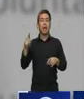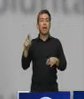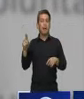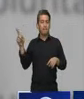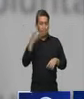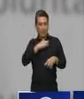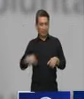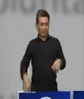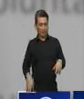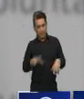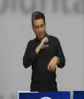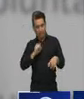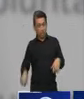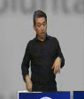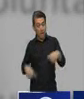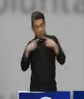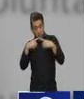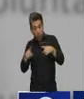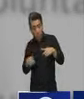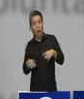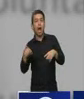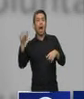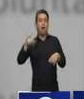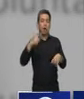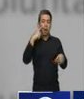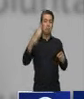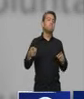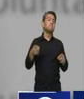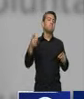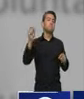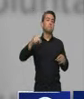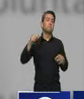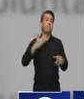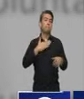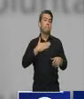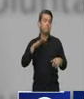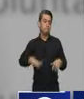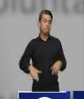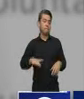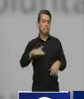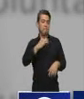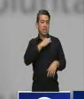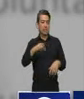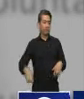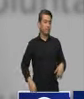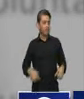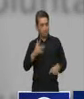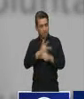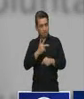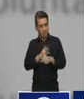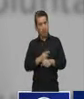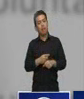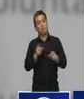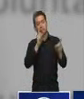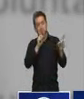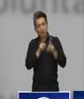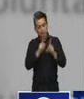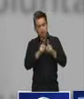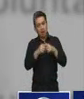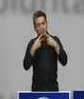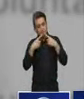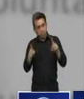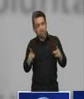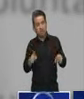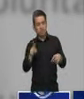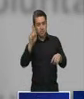como presidente de aquel país para un nuevo periodo, nuestro mandatario Bernardo Arévalo se pronunciaba por la misma red social, en